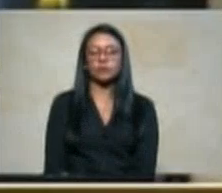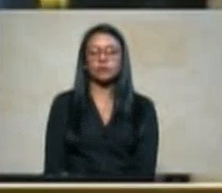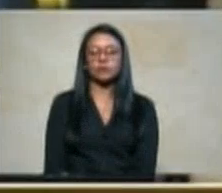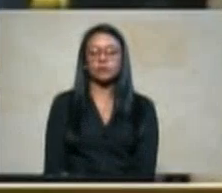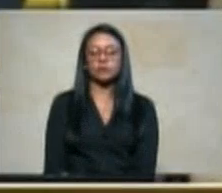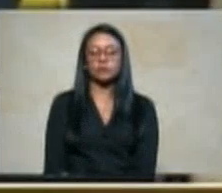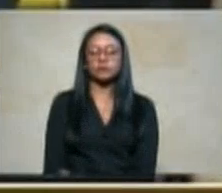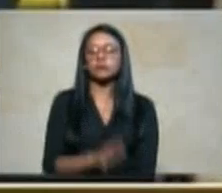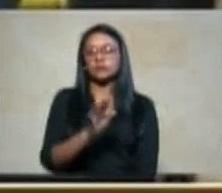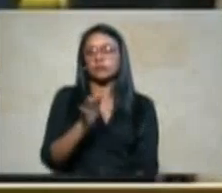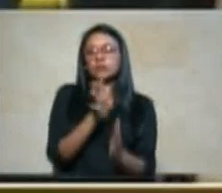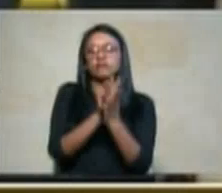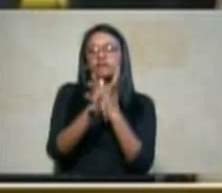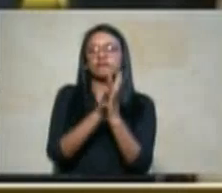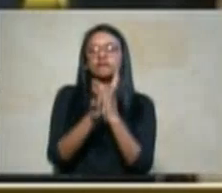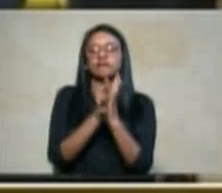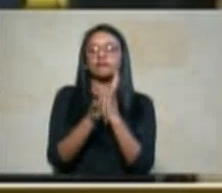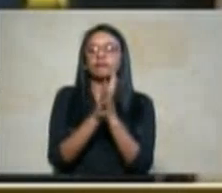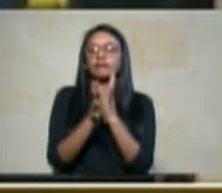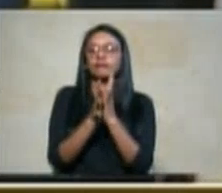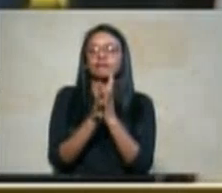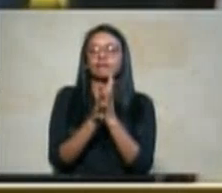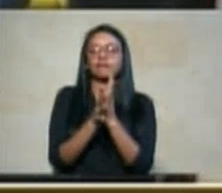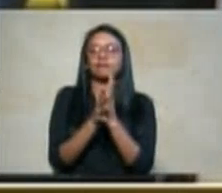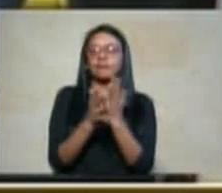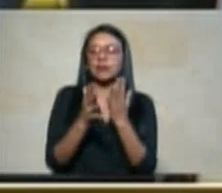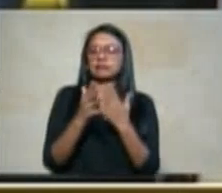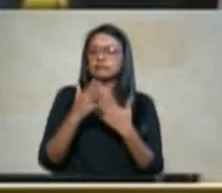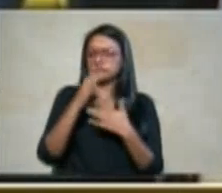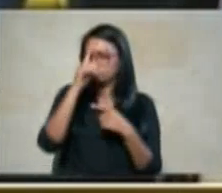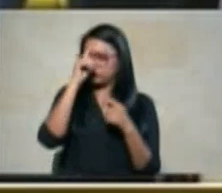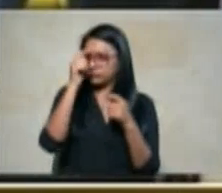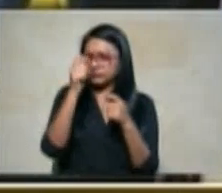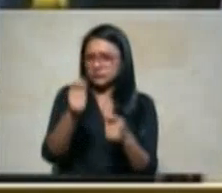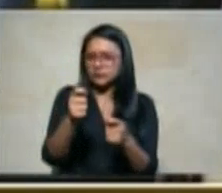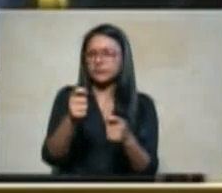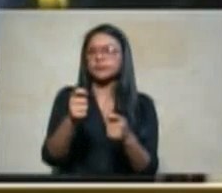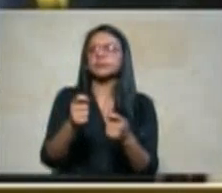quiero expresar una profunda admiración